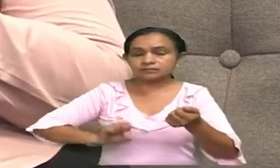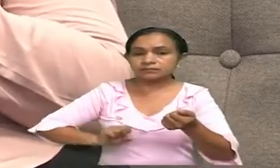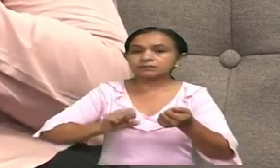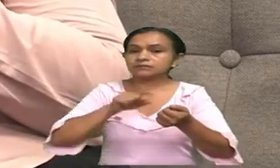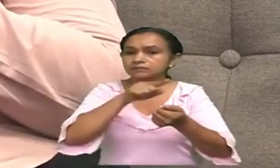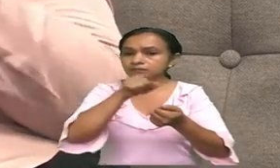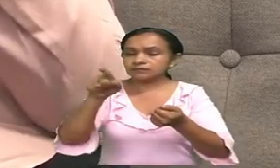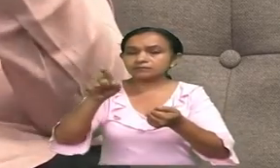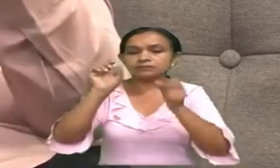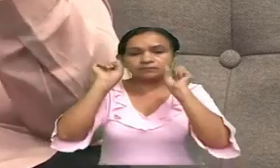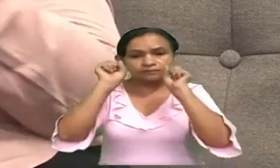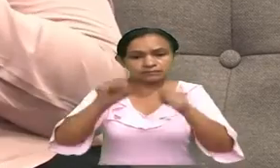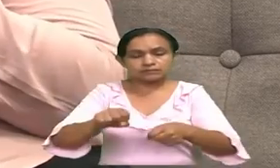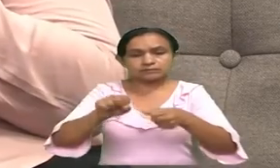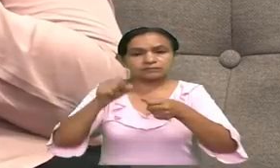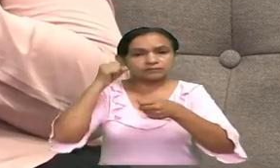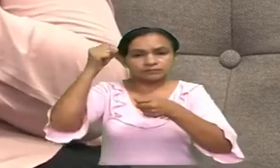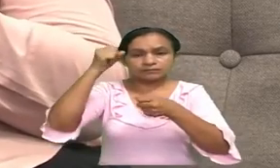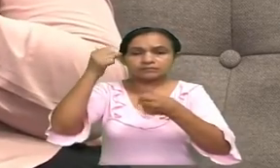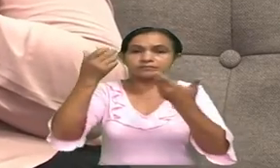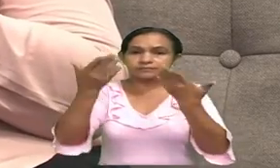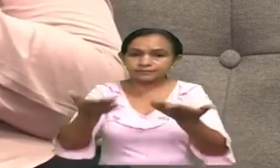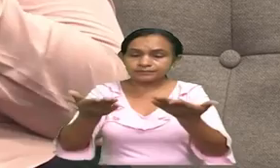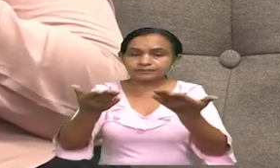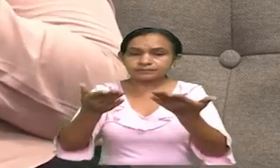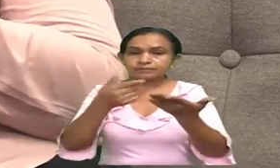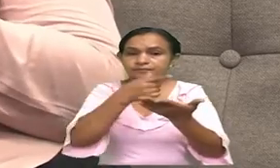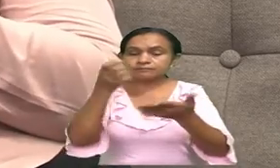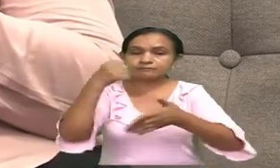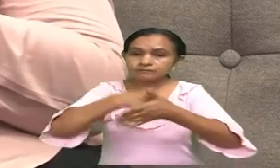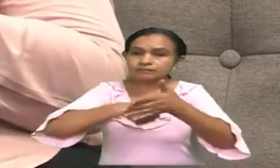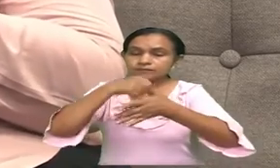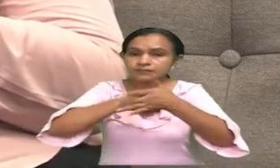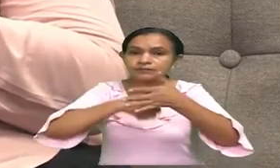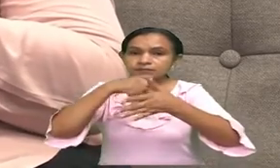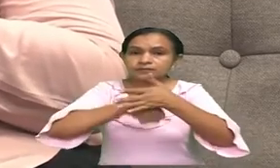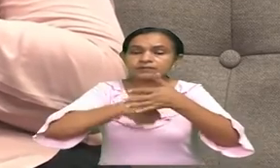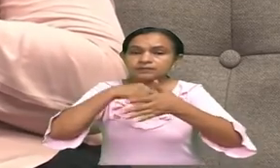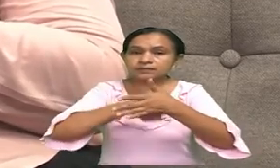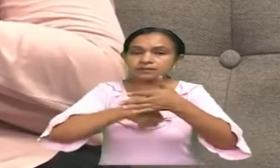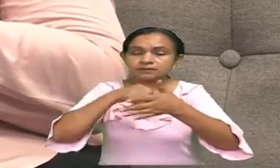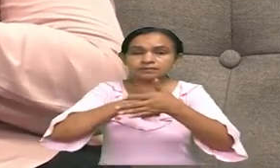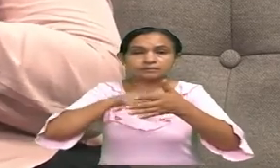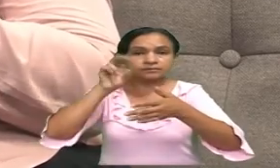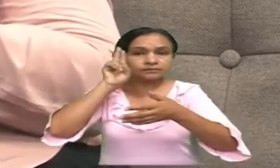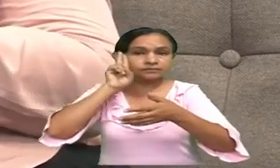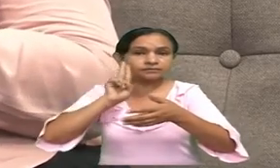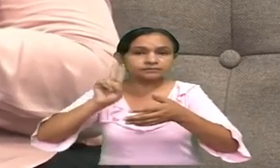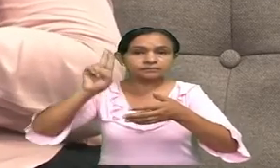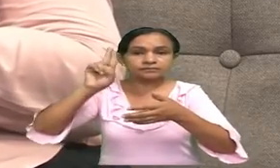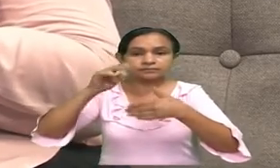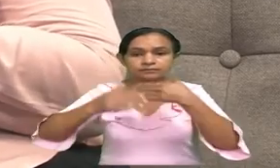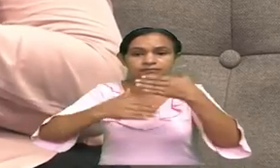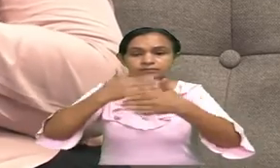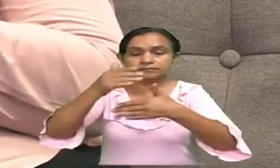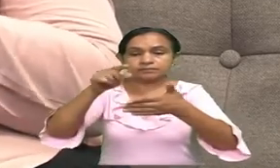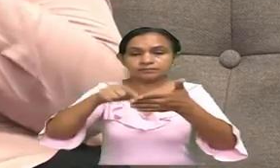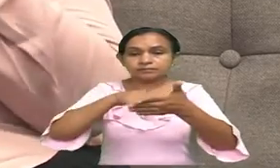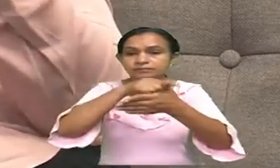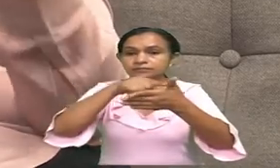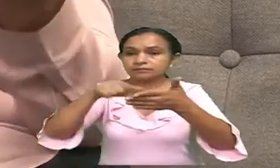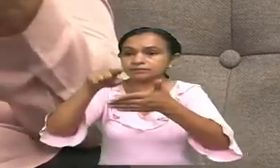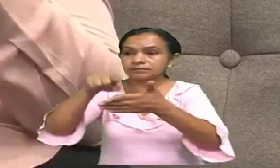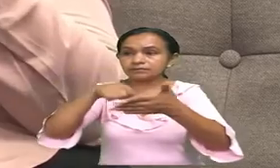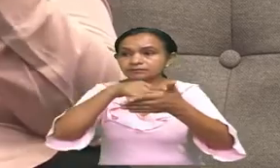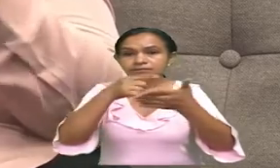ellos puedan salir triunfantes en su lucha, porque la universidad está en un proceso de elecciones, y en esto